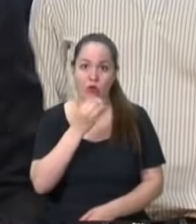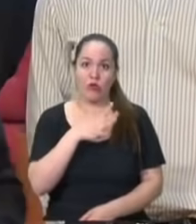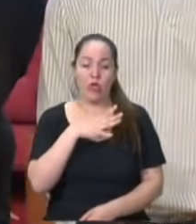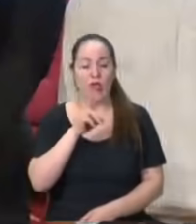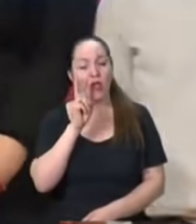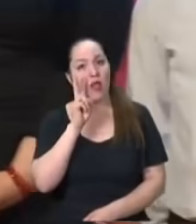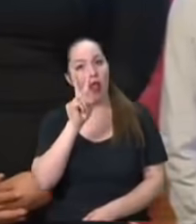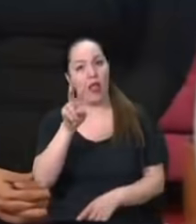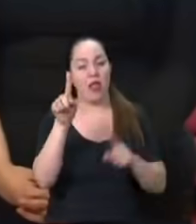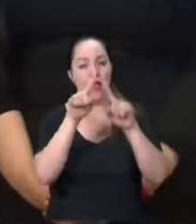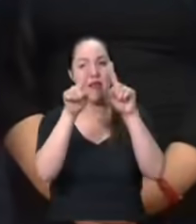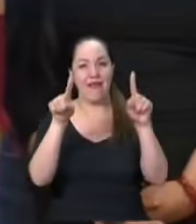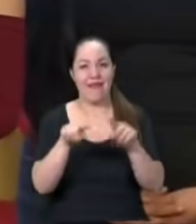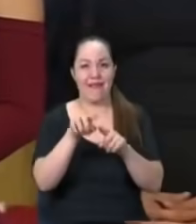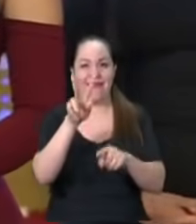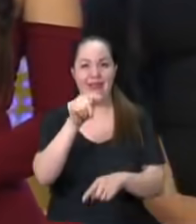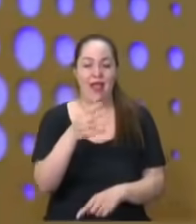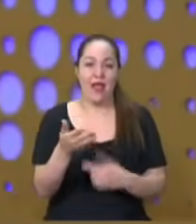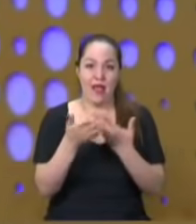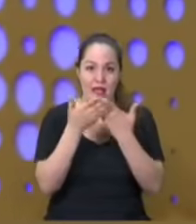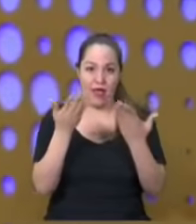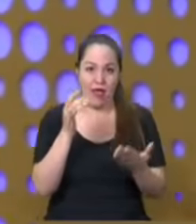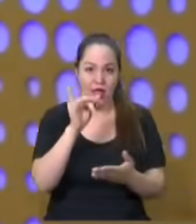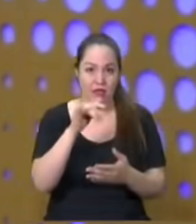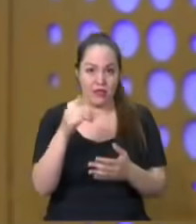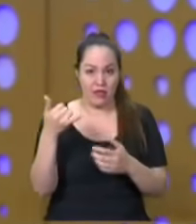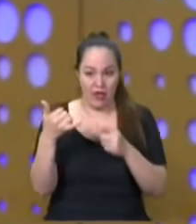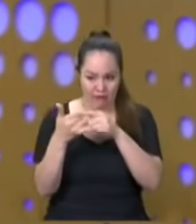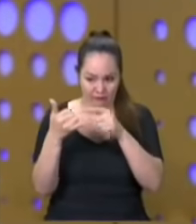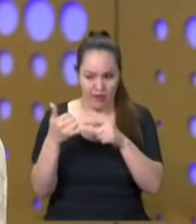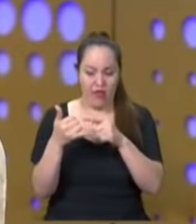Ahora sí, ¿ya está marcándole?